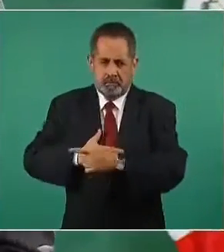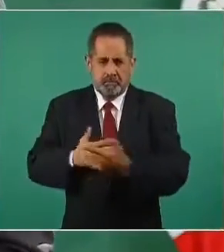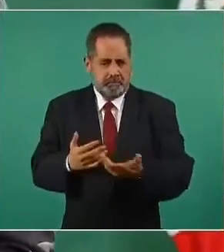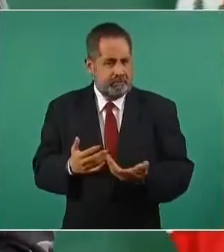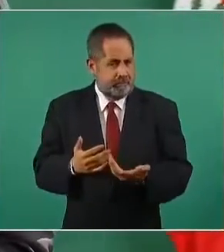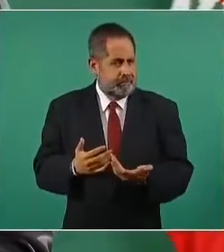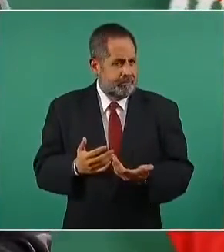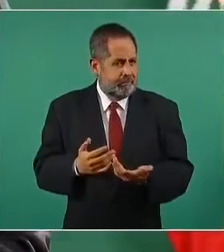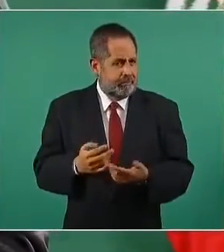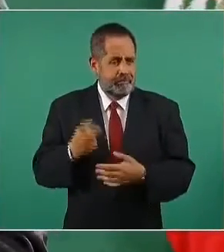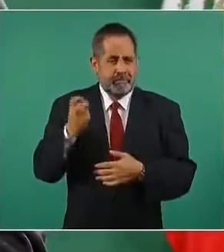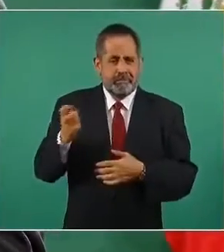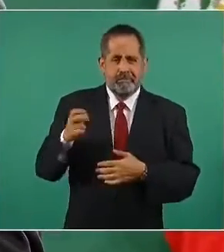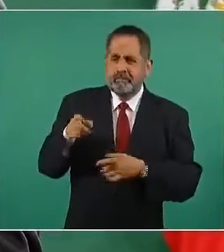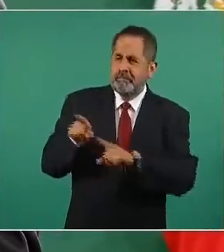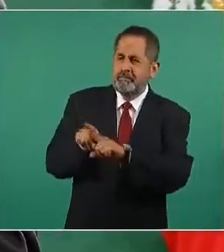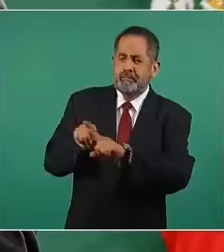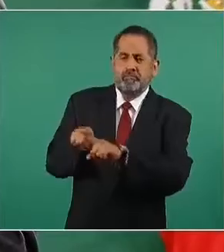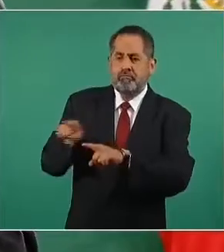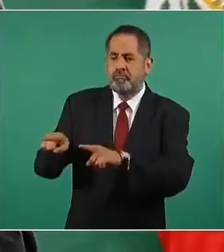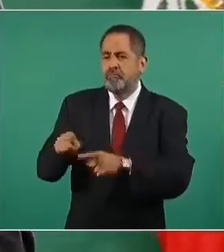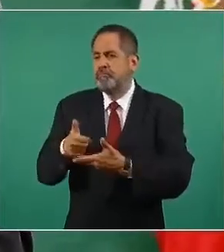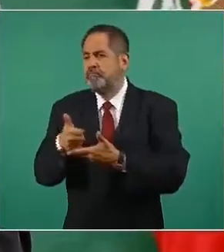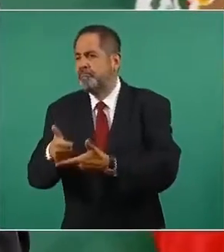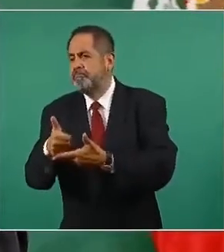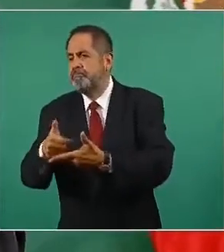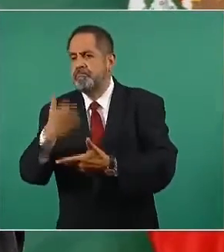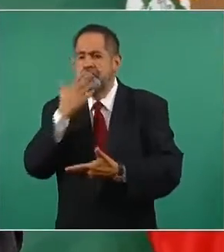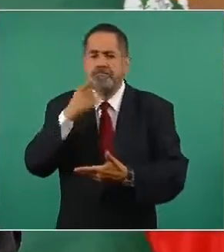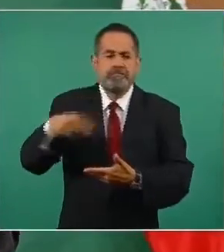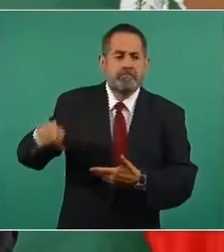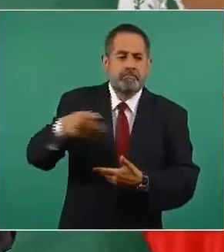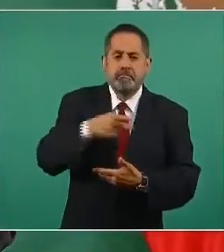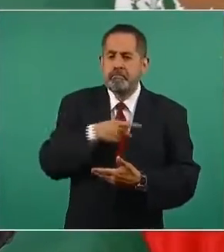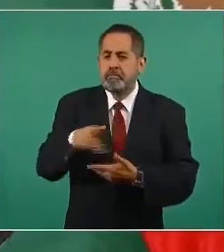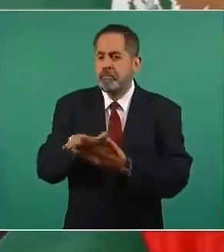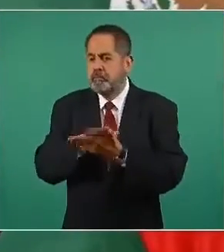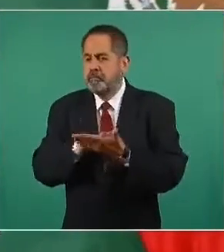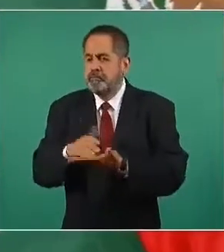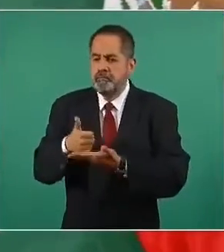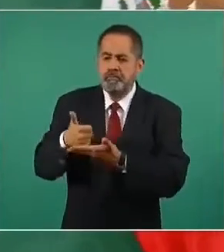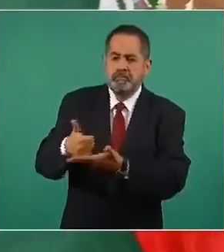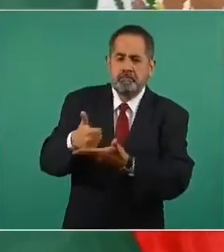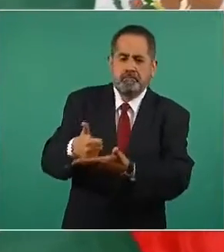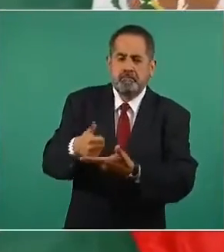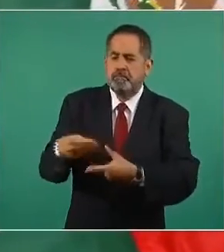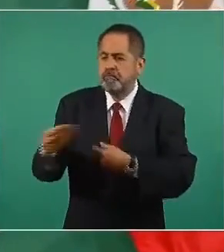¿No fue ayudar a los desposeídos, a los pobres, a los humildes?